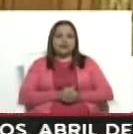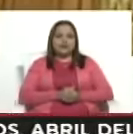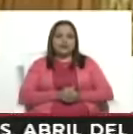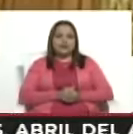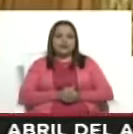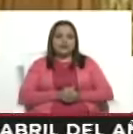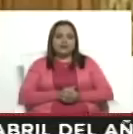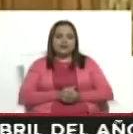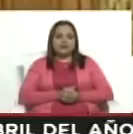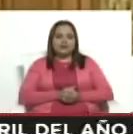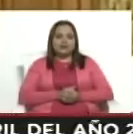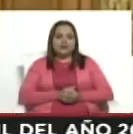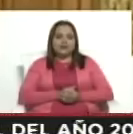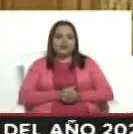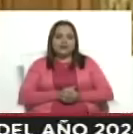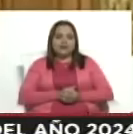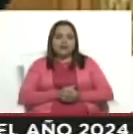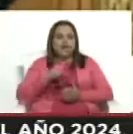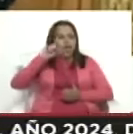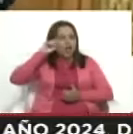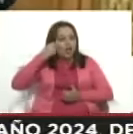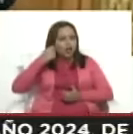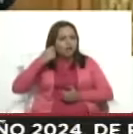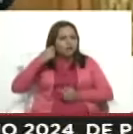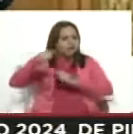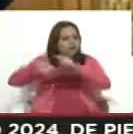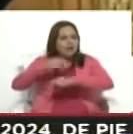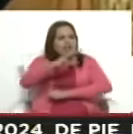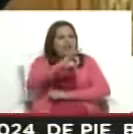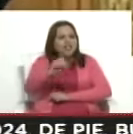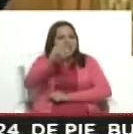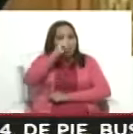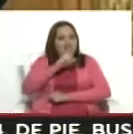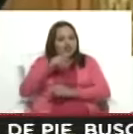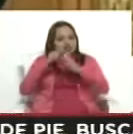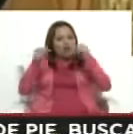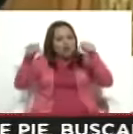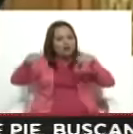Que cuando celebremos los 30 años, estemos todos.